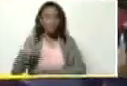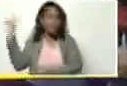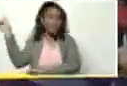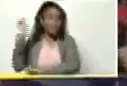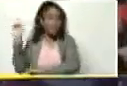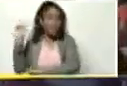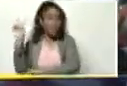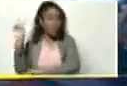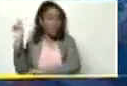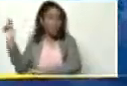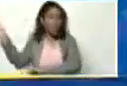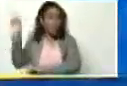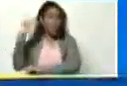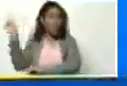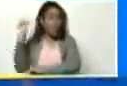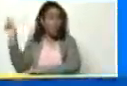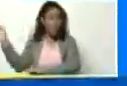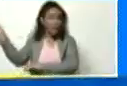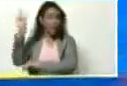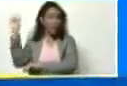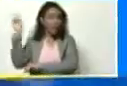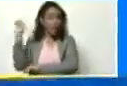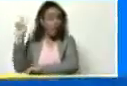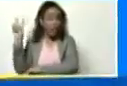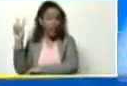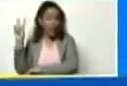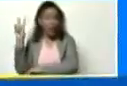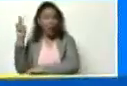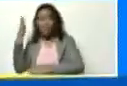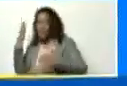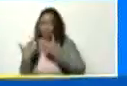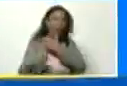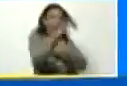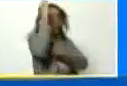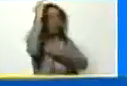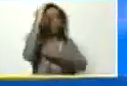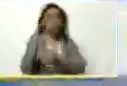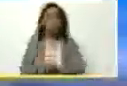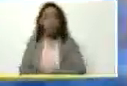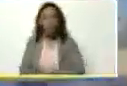Venezuela, Venezuela, Venezuela, lo que va es para adelante.